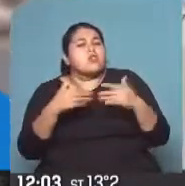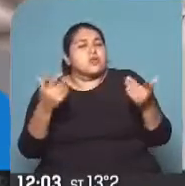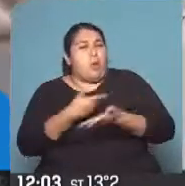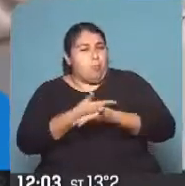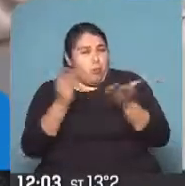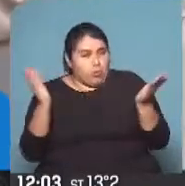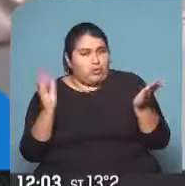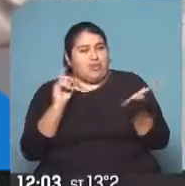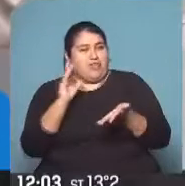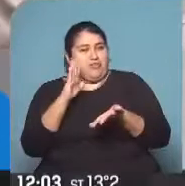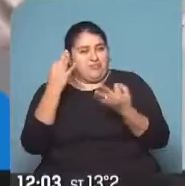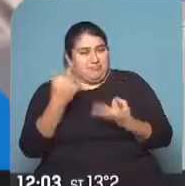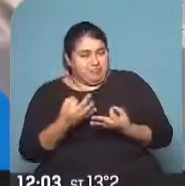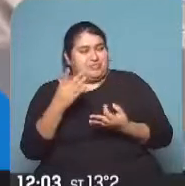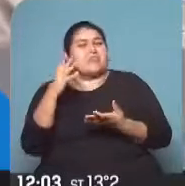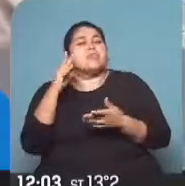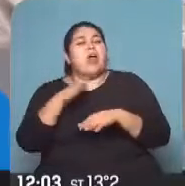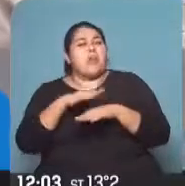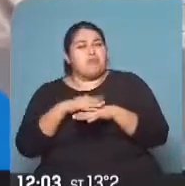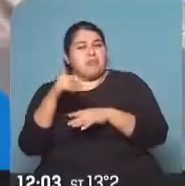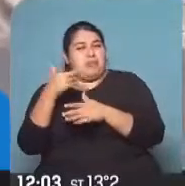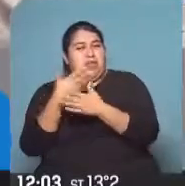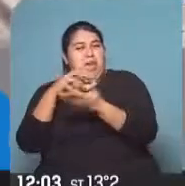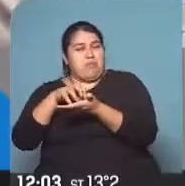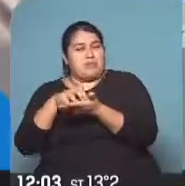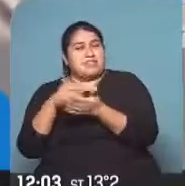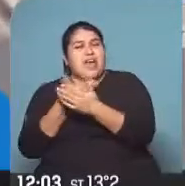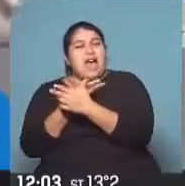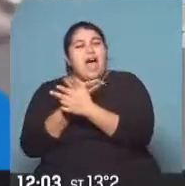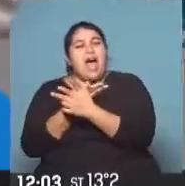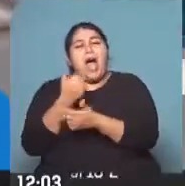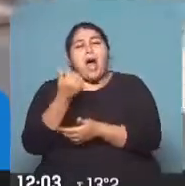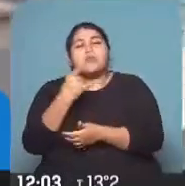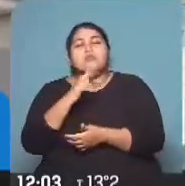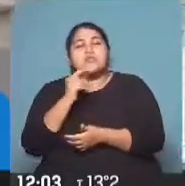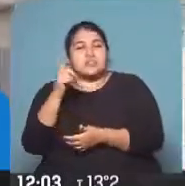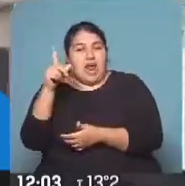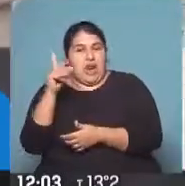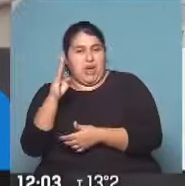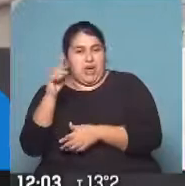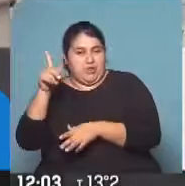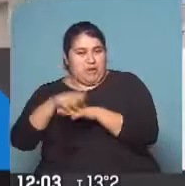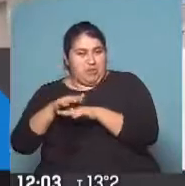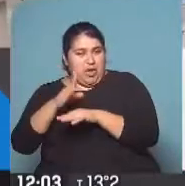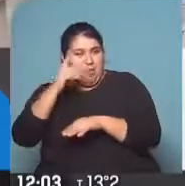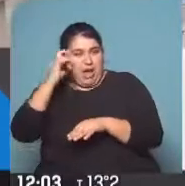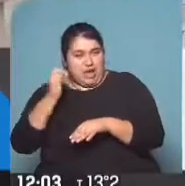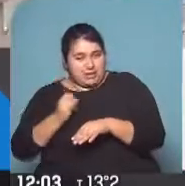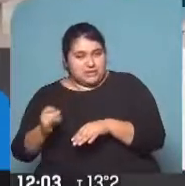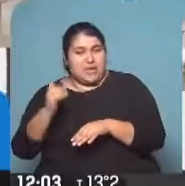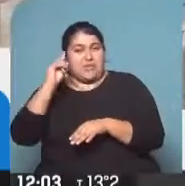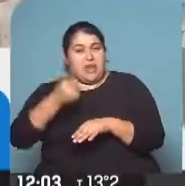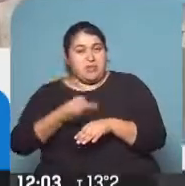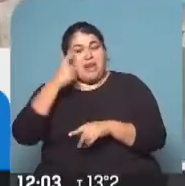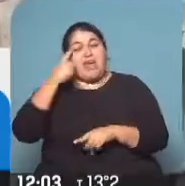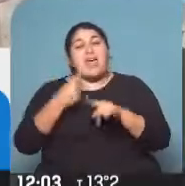grupo Austral, encabezado por Lázaro Báez. Son 13 los imputados, además de la expresidenta. Entre ellos se encuentra el exministro